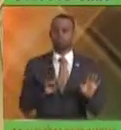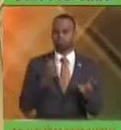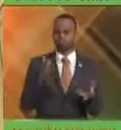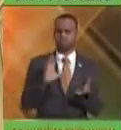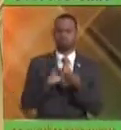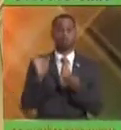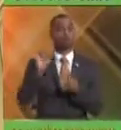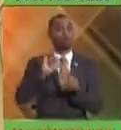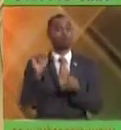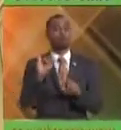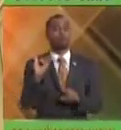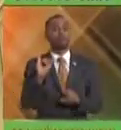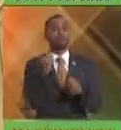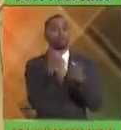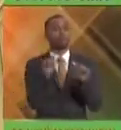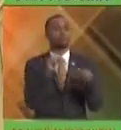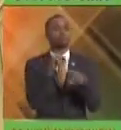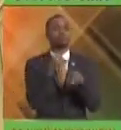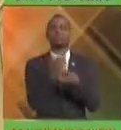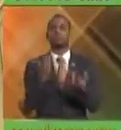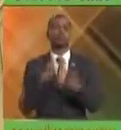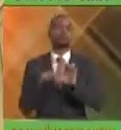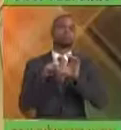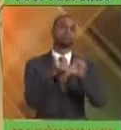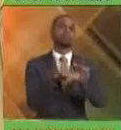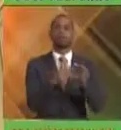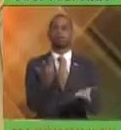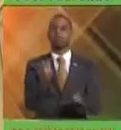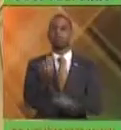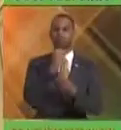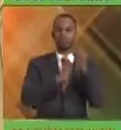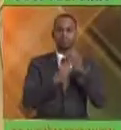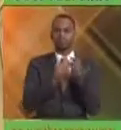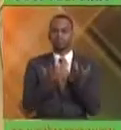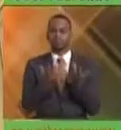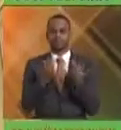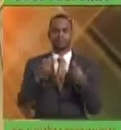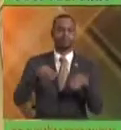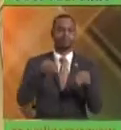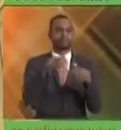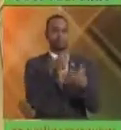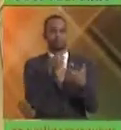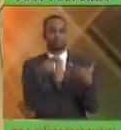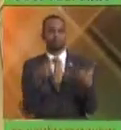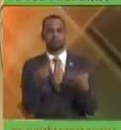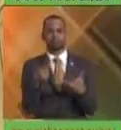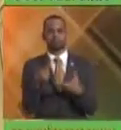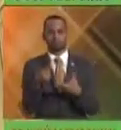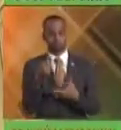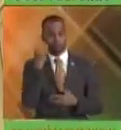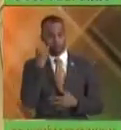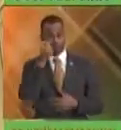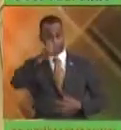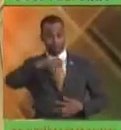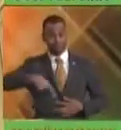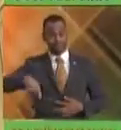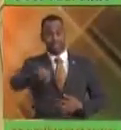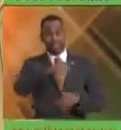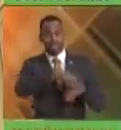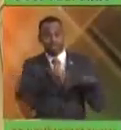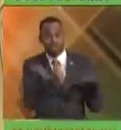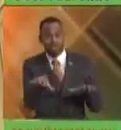institución que brinda servicio de transporte o de alimentación de lo que fuese hace prácticas que son inclusivas está